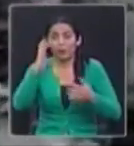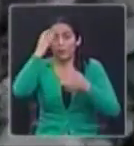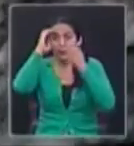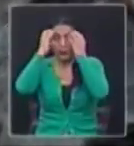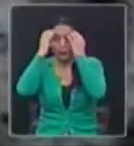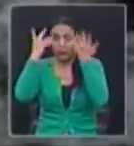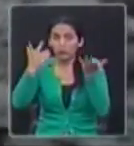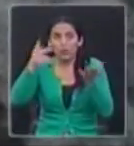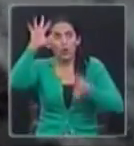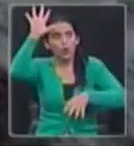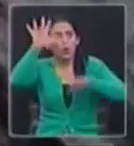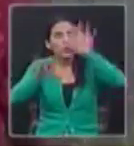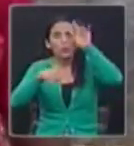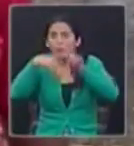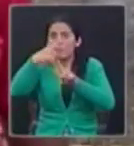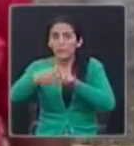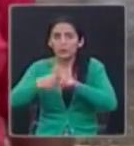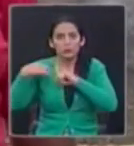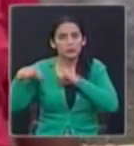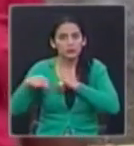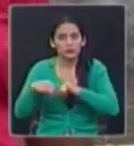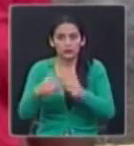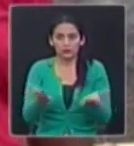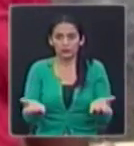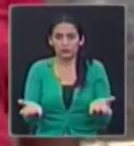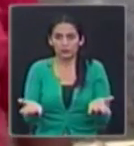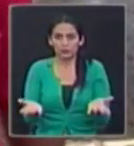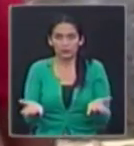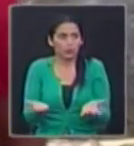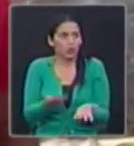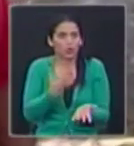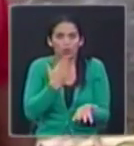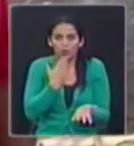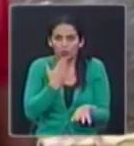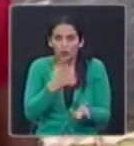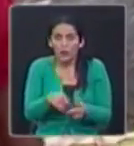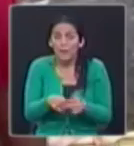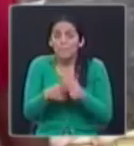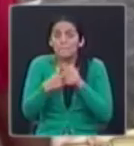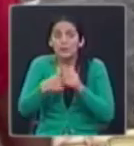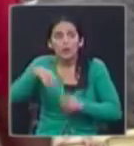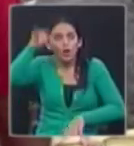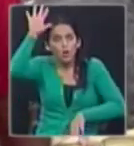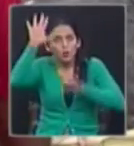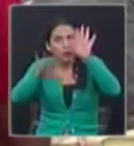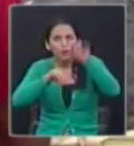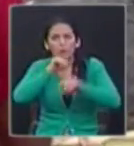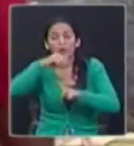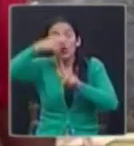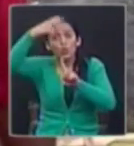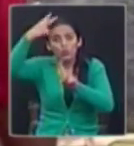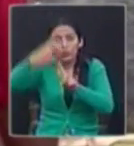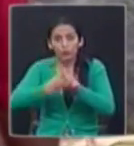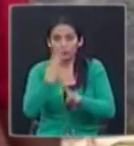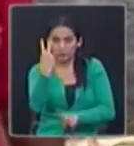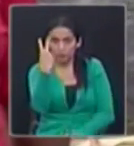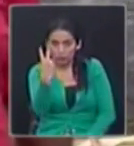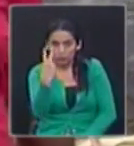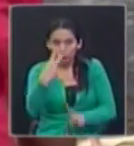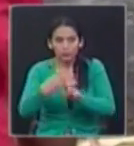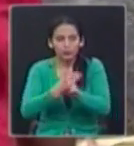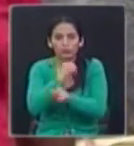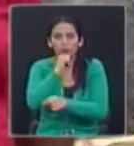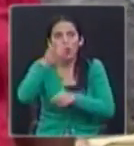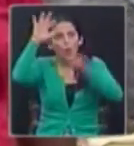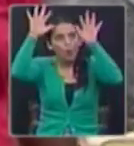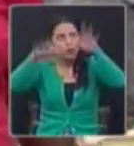etapa invernal aún sigue. Y como usted está viendo, está continuando y estamos empezando recién el invierno, estamos dos meses todavía enteritos que sigue el invierno.